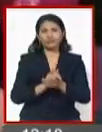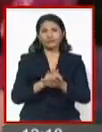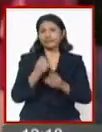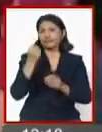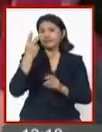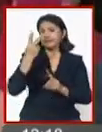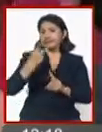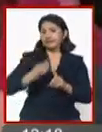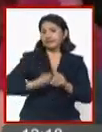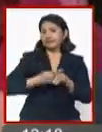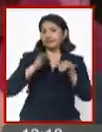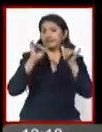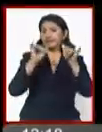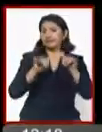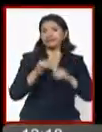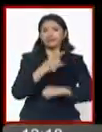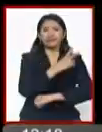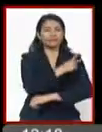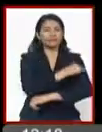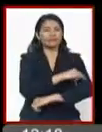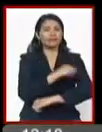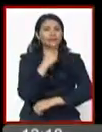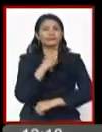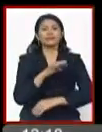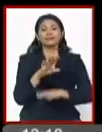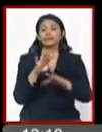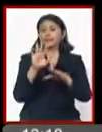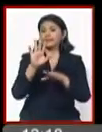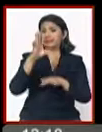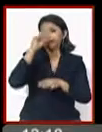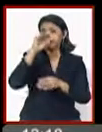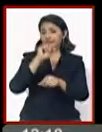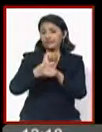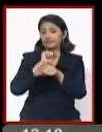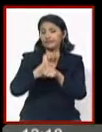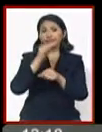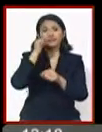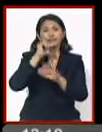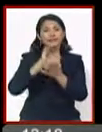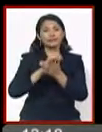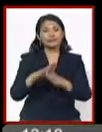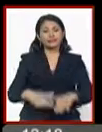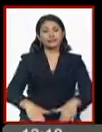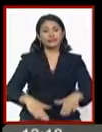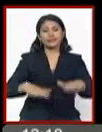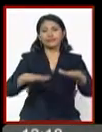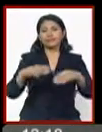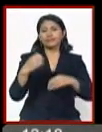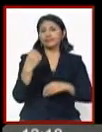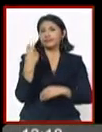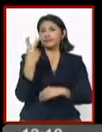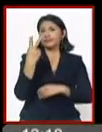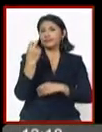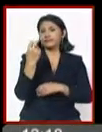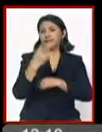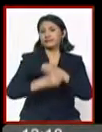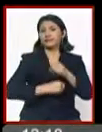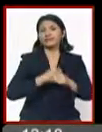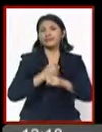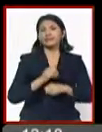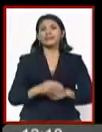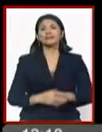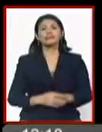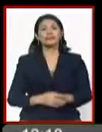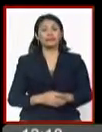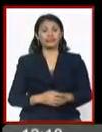largo donde se levantará el sustento a su familia dos esposas crían a su pequeño hijo de tan sólo 12 años de edad